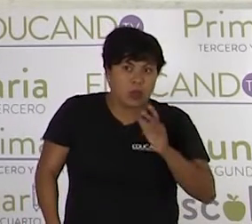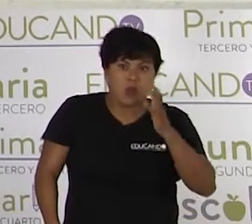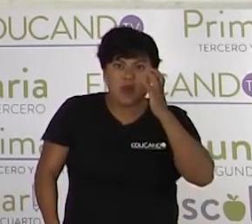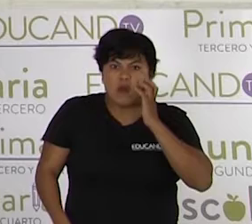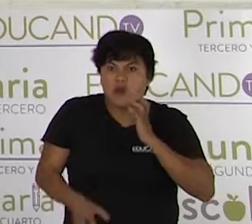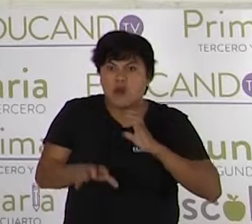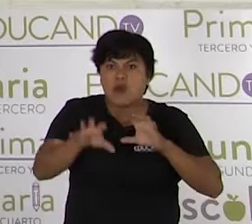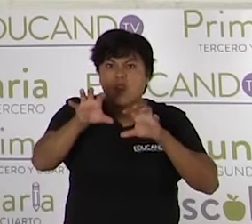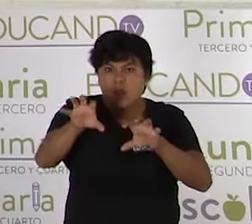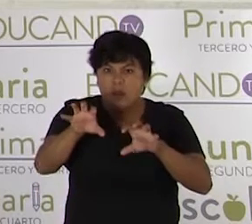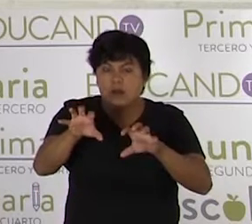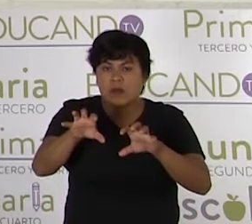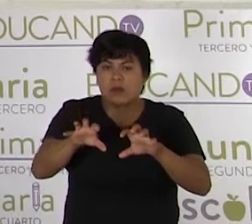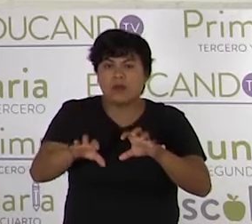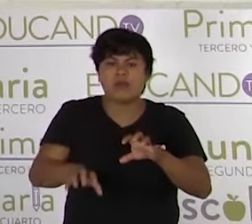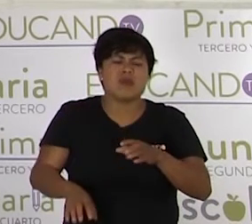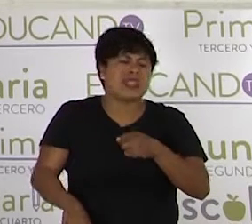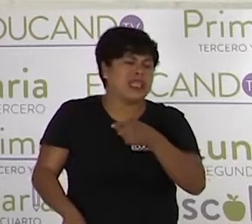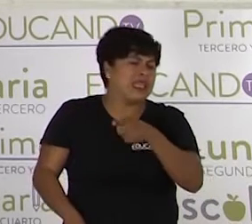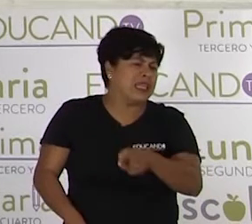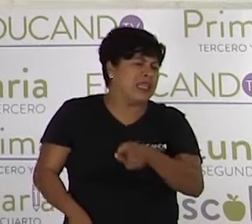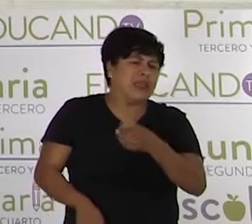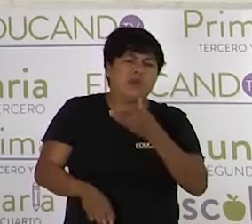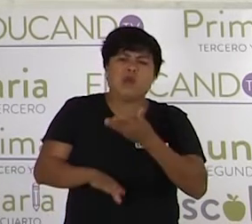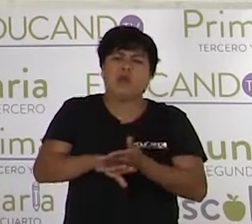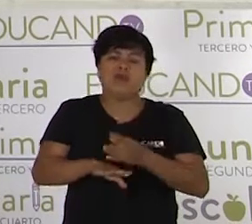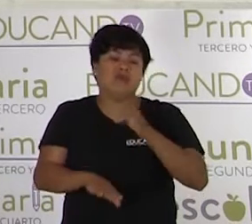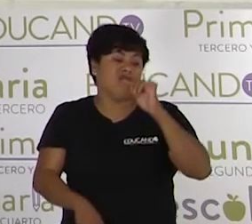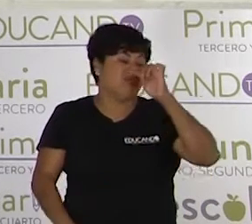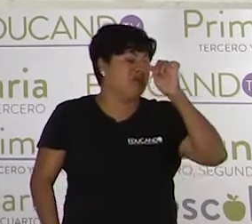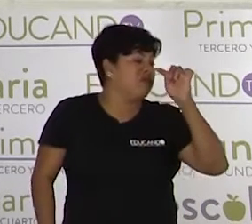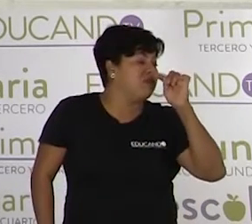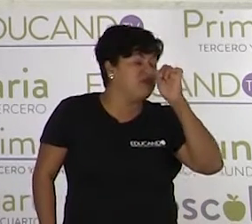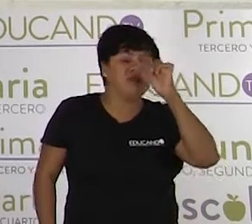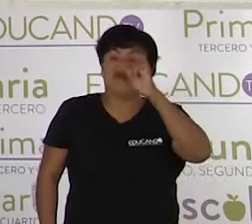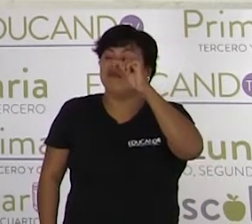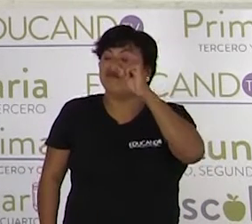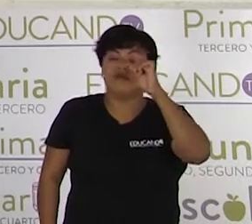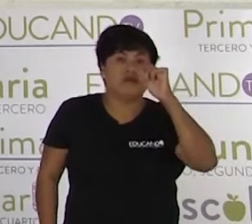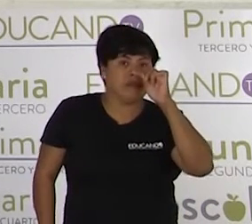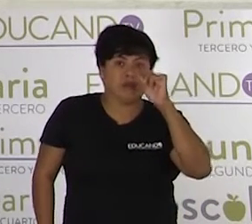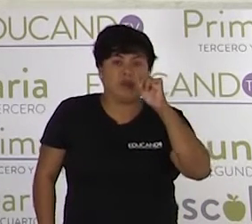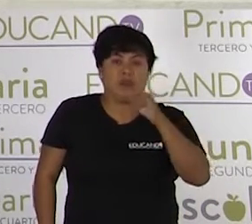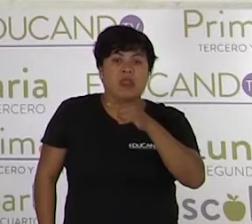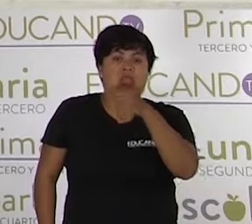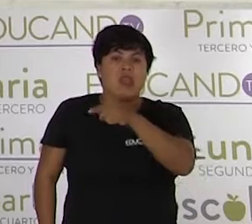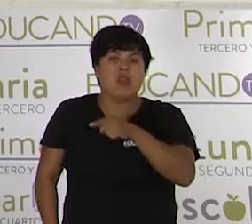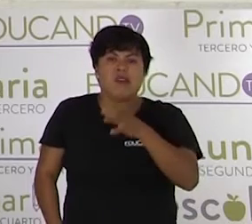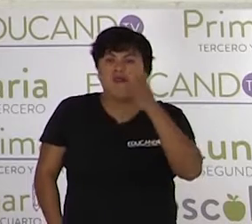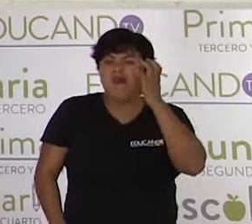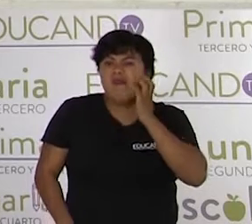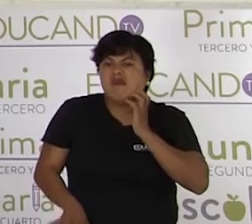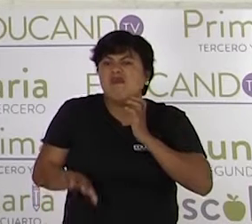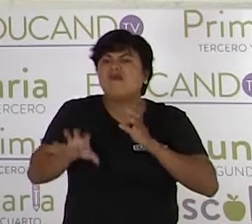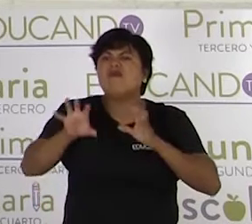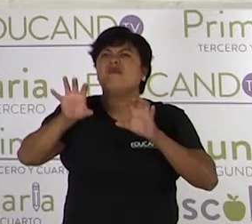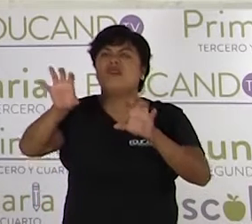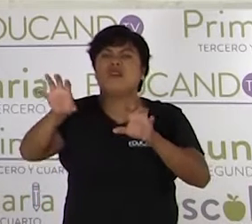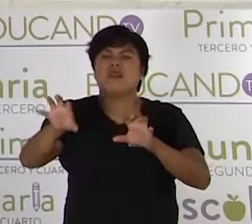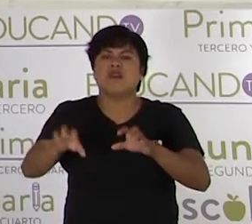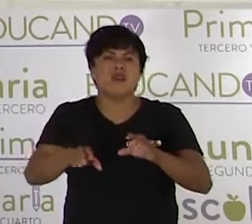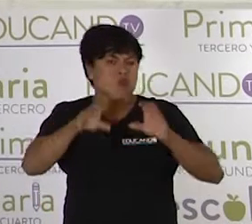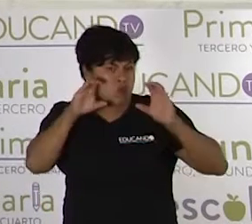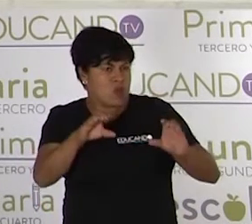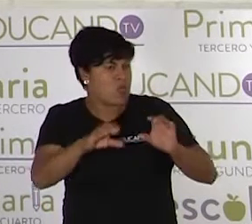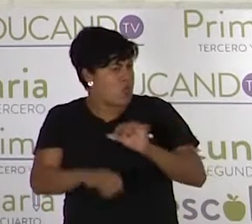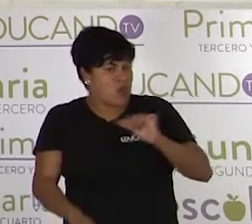león, que era muy presumido, dijo con un rugido, que se